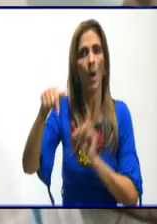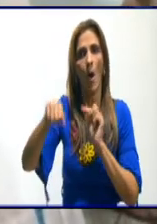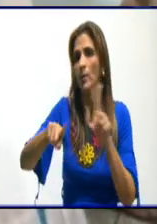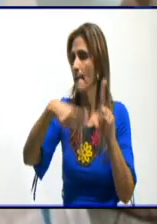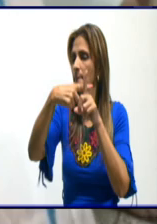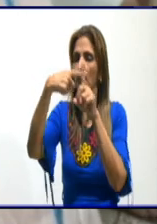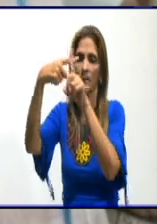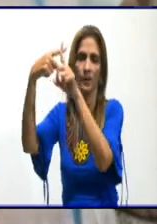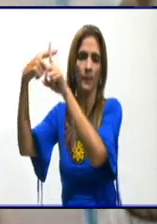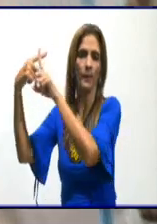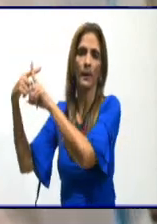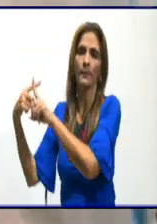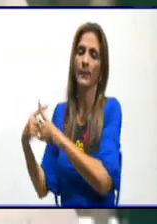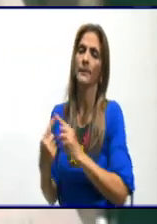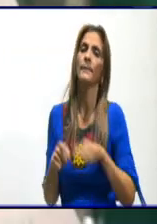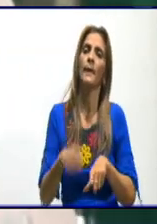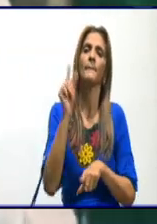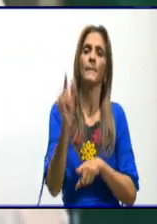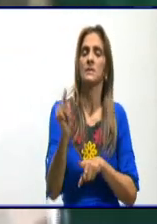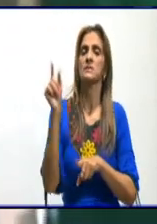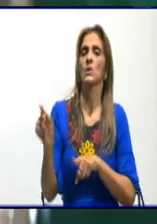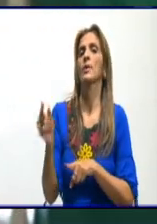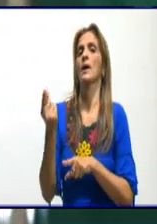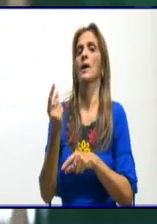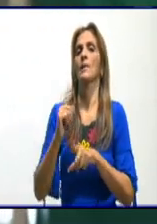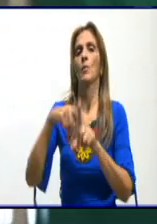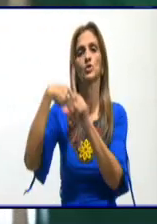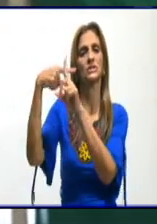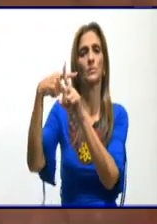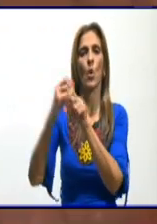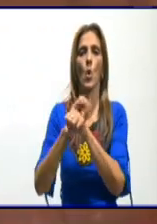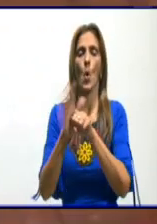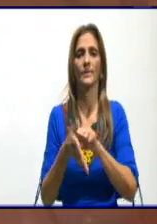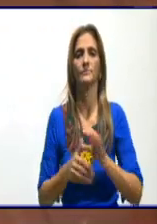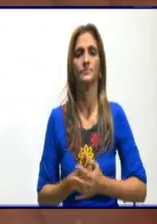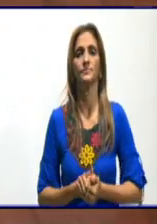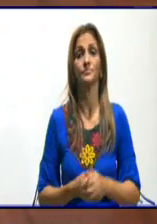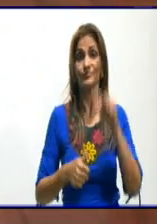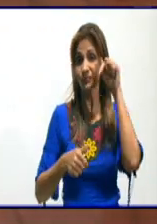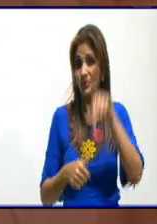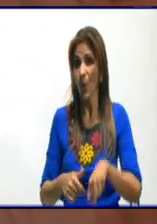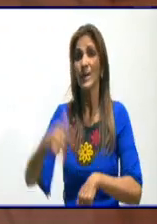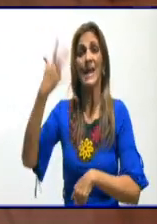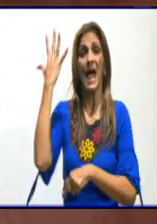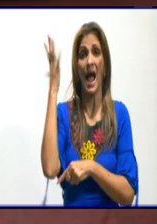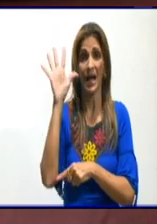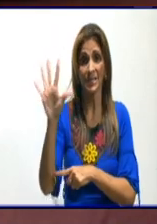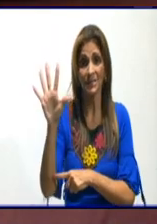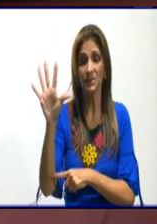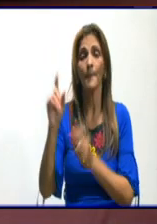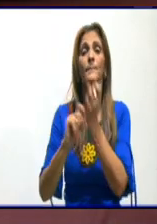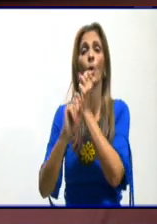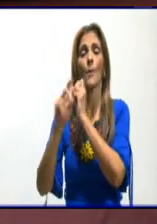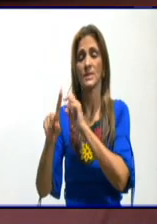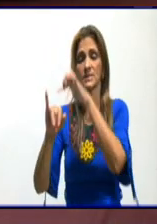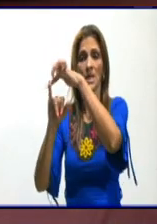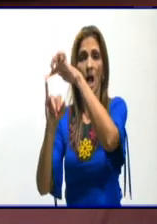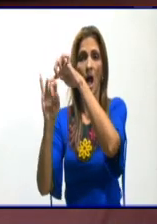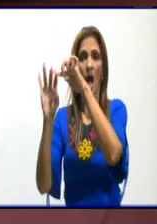provincia más afectada del país. Doctor, hoy fuimos la quinta provincia. Hoy fuimos la quinta provincia de mayor cantidad de casos en el